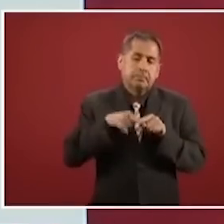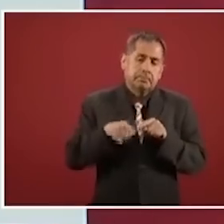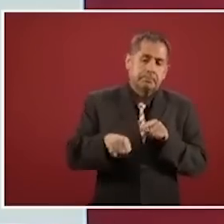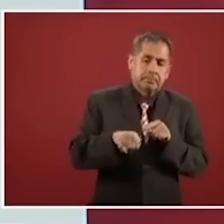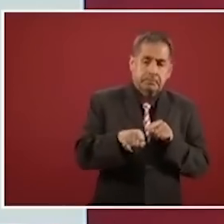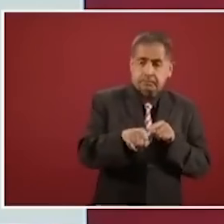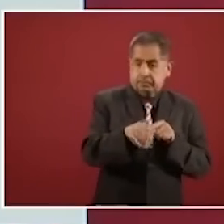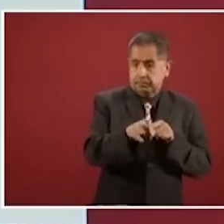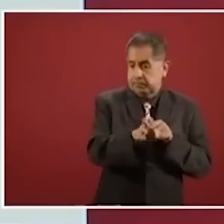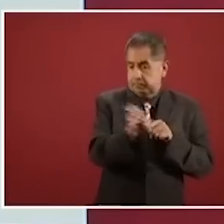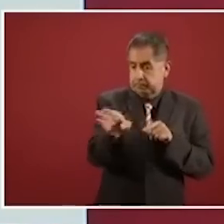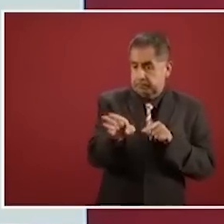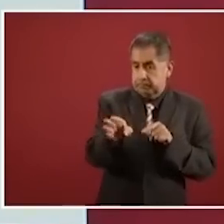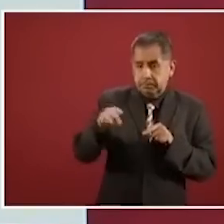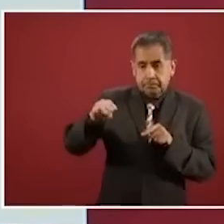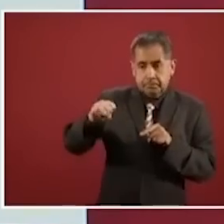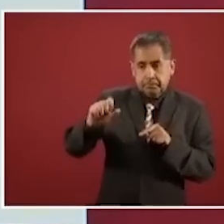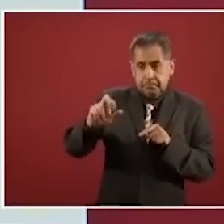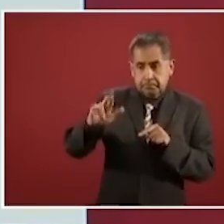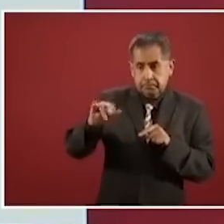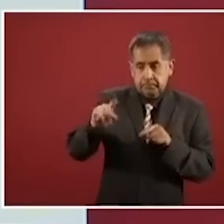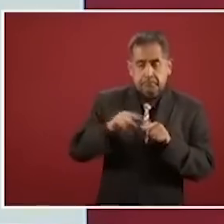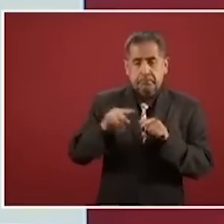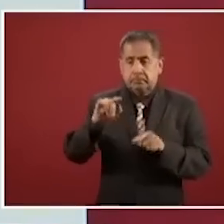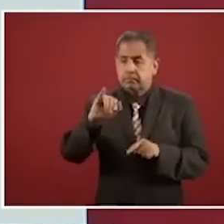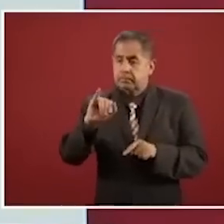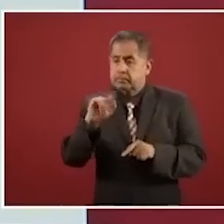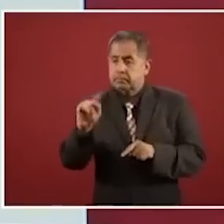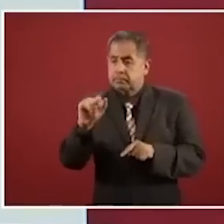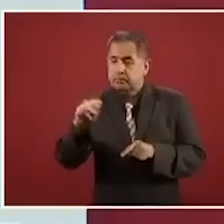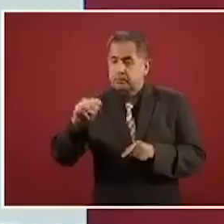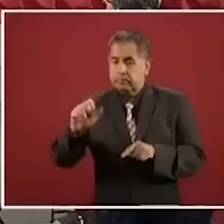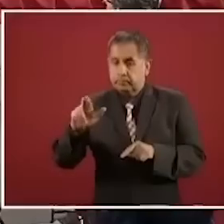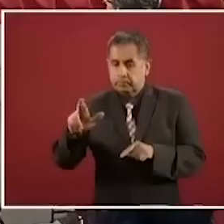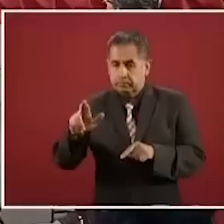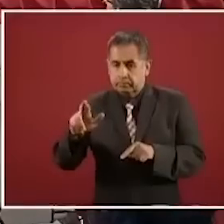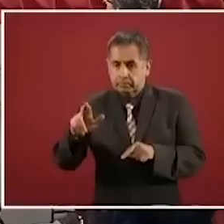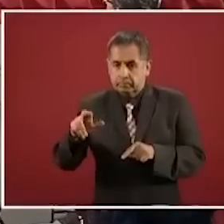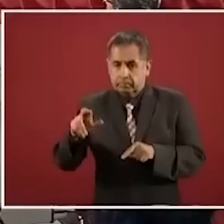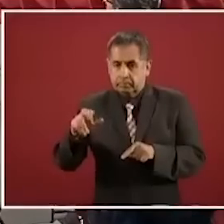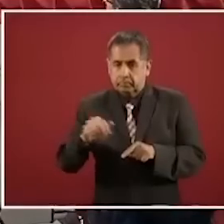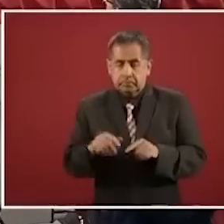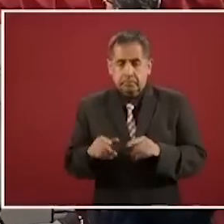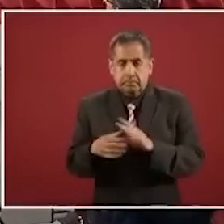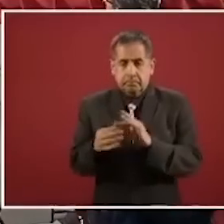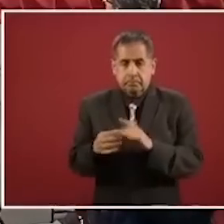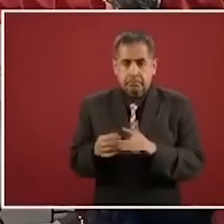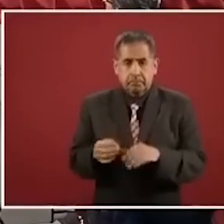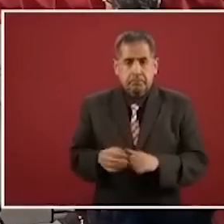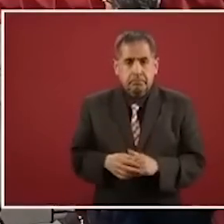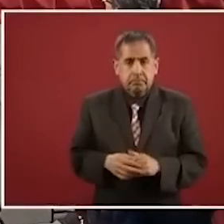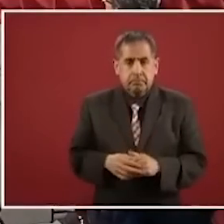esta parte de Mérida hasta Izamal. Aquí hay un tramo ya estudiado,